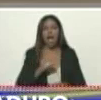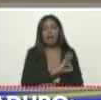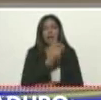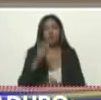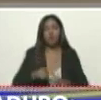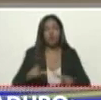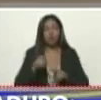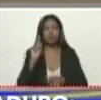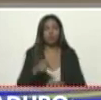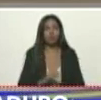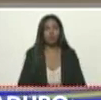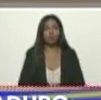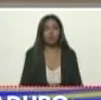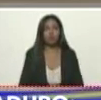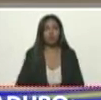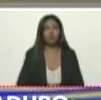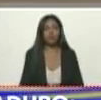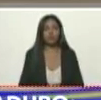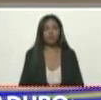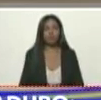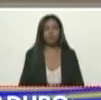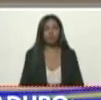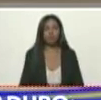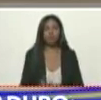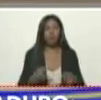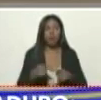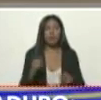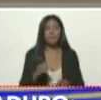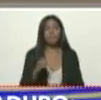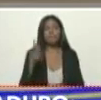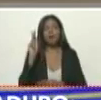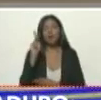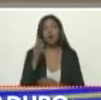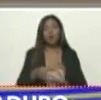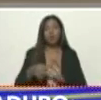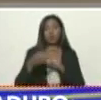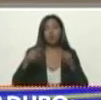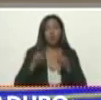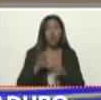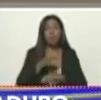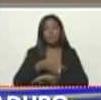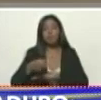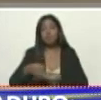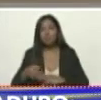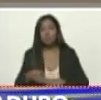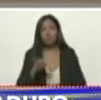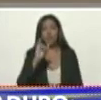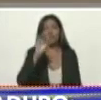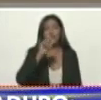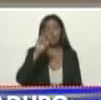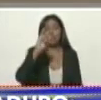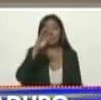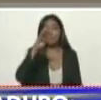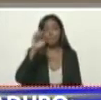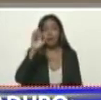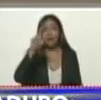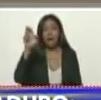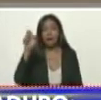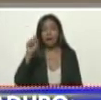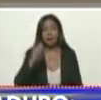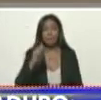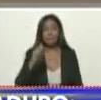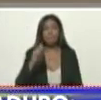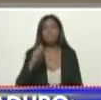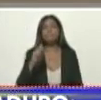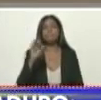Carretera 1 con calle 4 y 5, Parroquia Unión, el barrio Unión, municipio Ribarren, Barquisimeto. Allá está